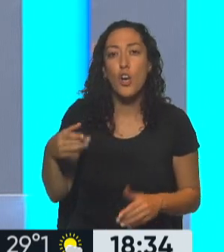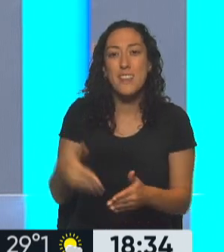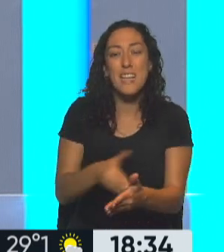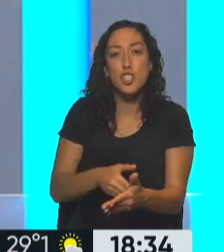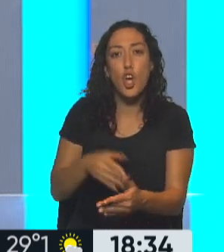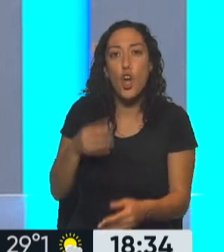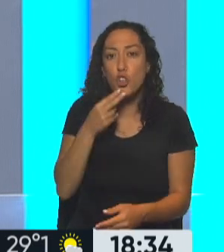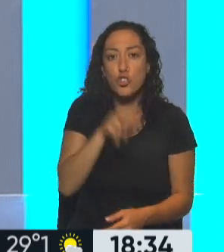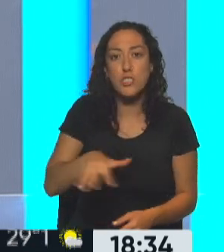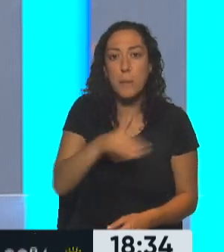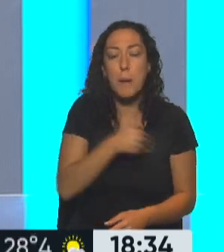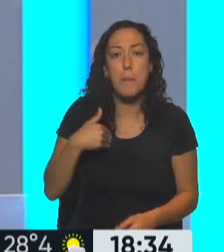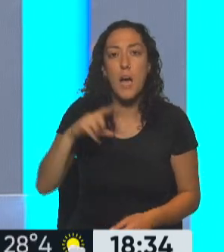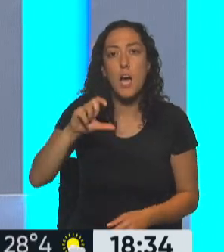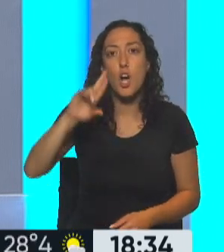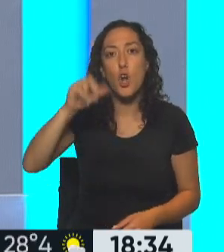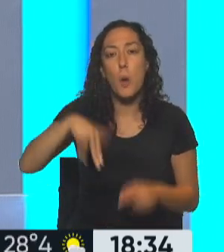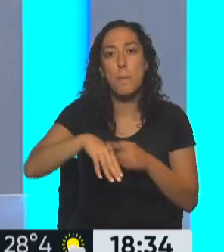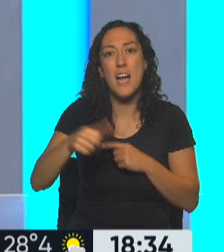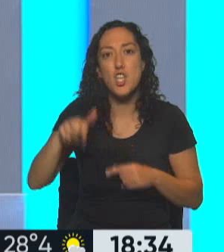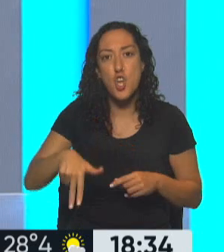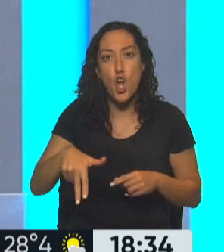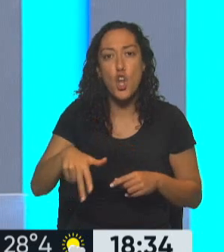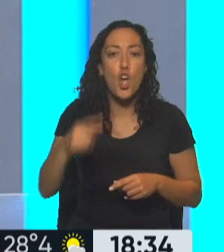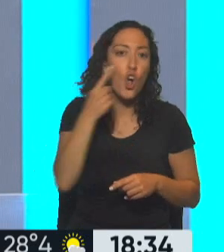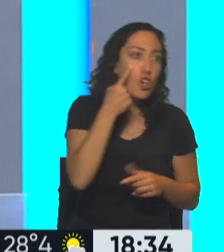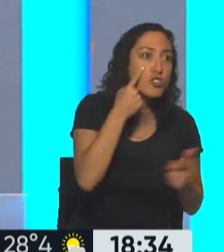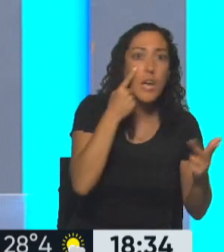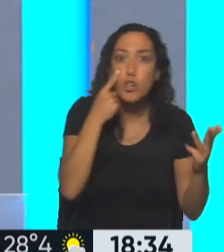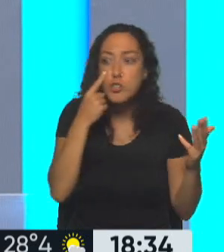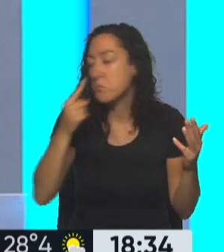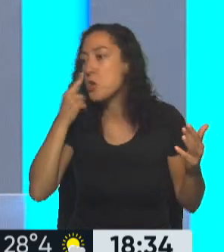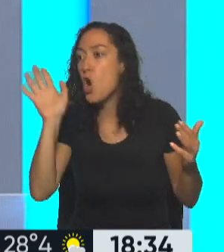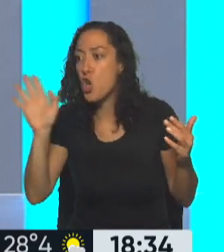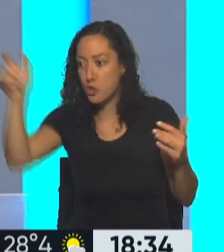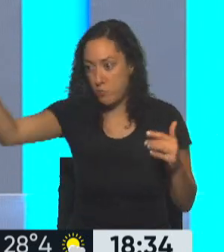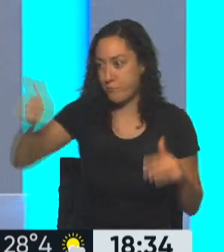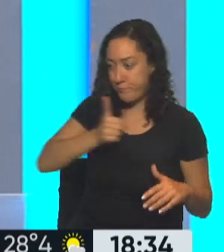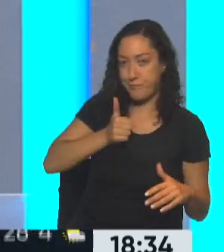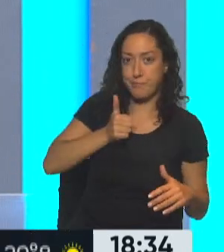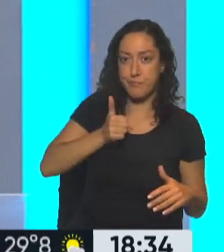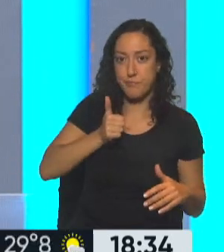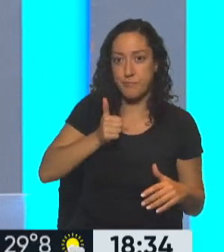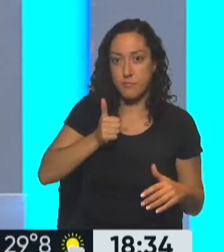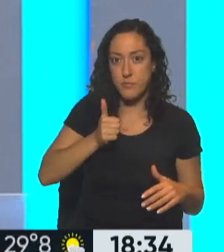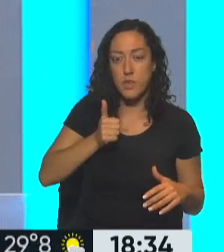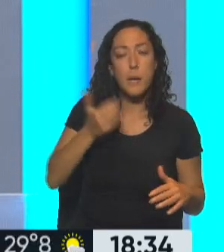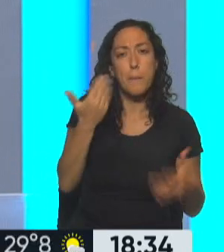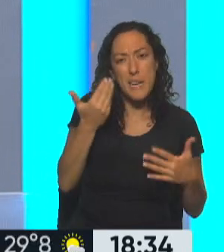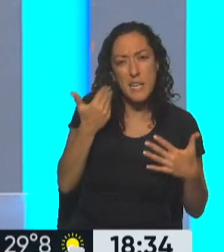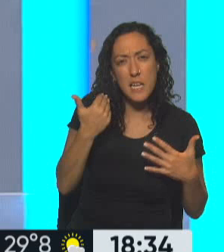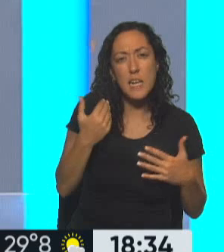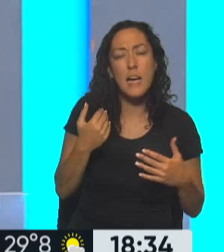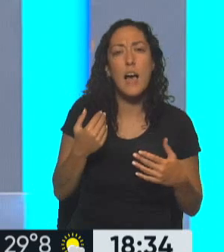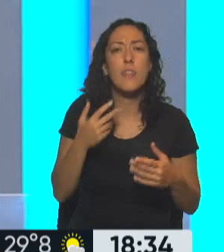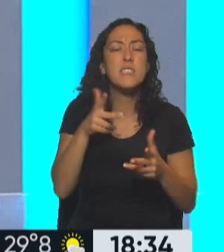vino una mamá de Cromañón que yo no conocía hasta ese momento, conocía a muchas, pero ella no. Y me apartó, viste, y me dijo, ven y necesito